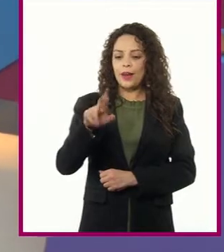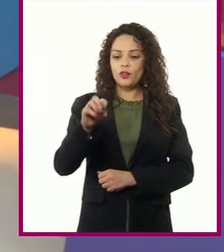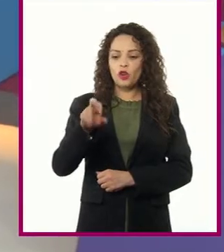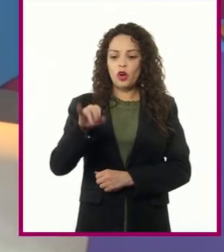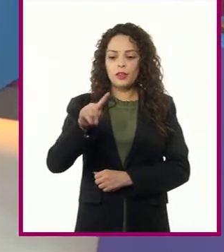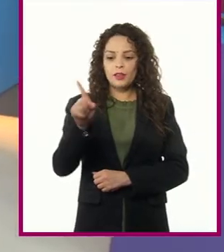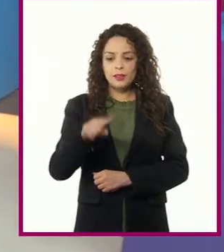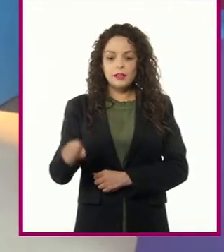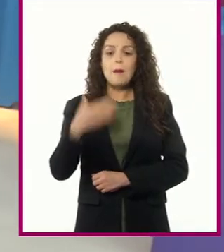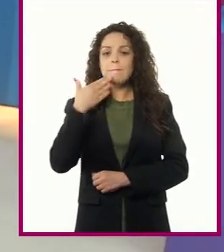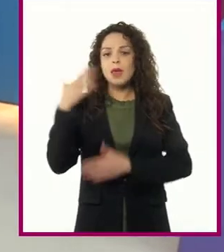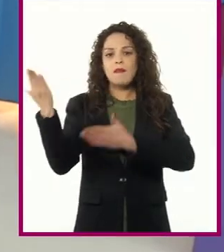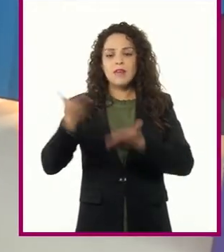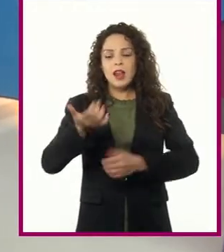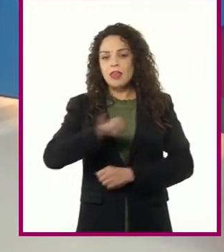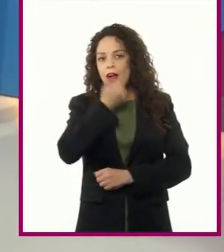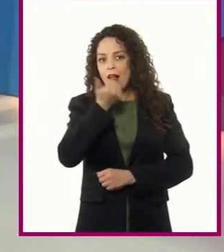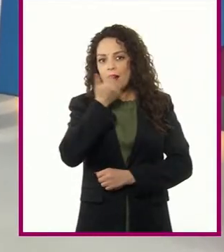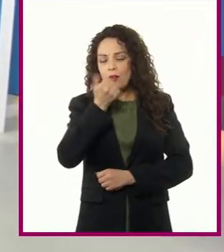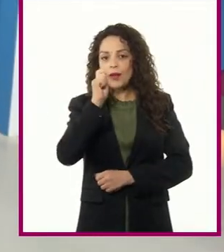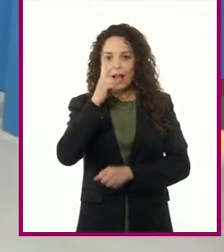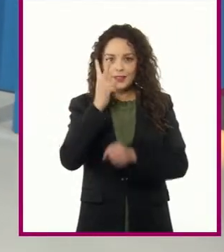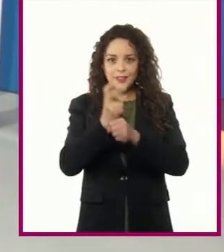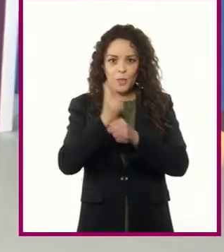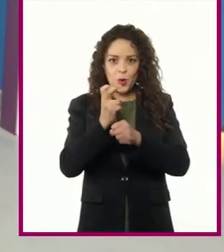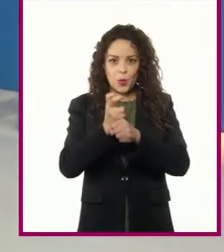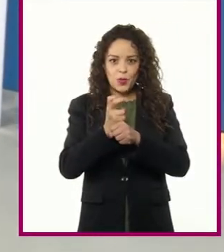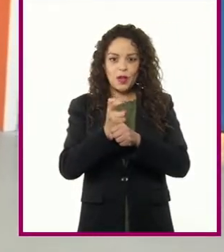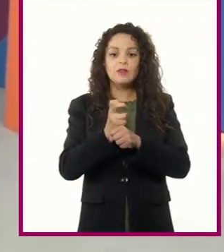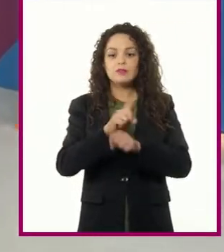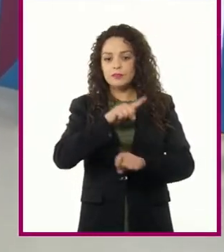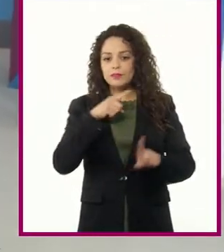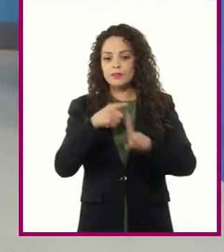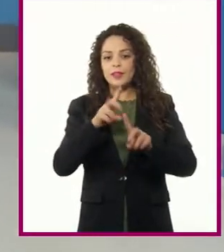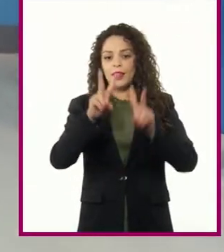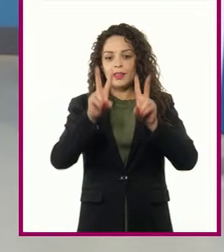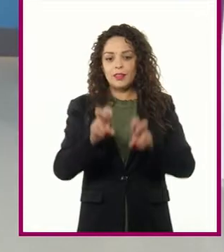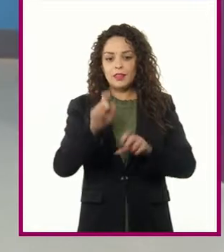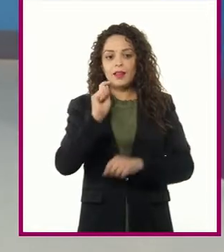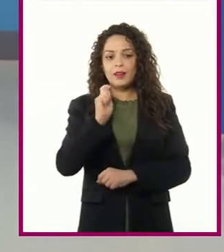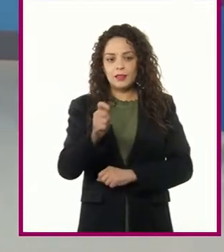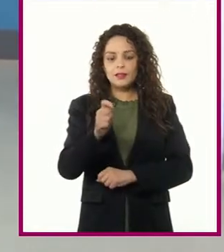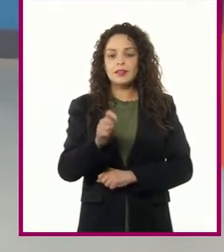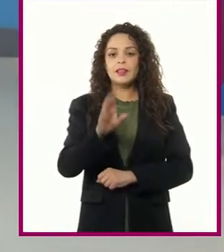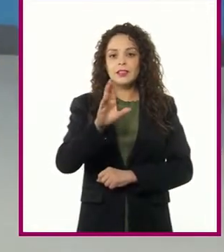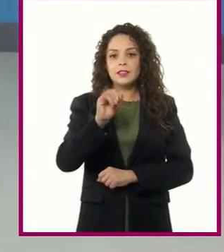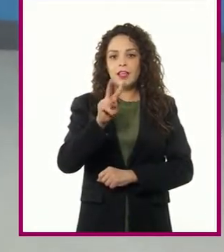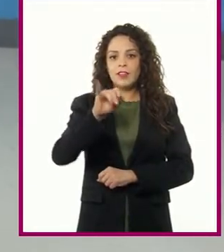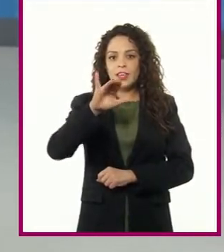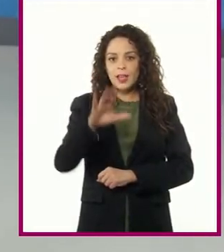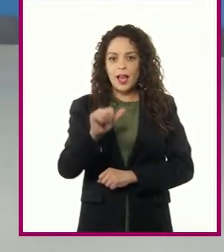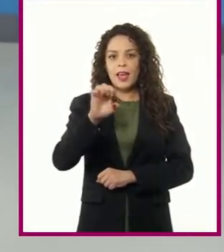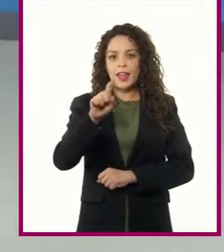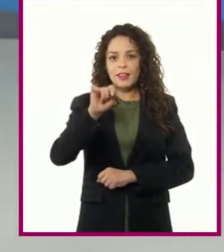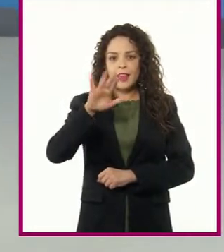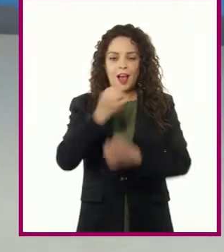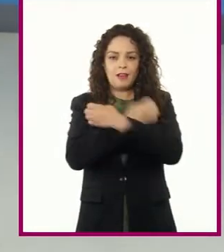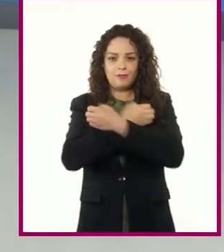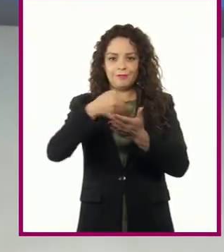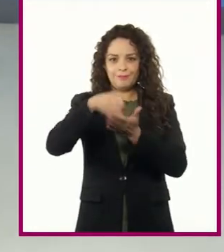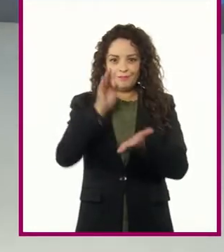cordial bienvenida a alumnas y alumnos de segundo grado de la asignatura Formación Cívica y Ética. Nadia, es un gusto